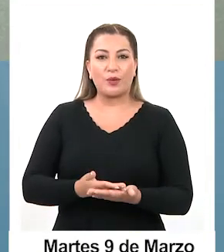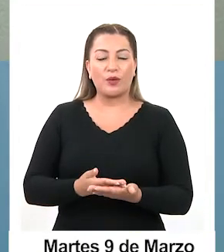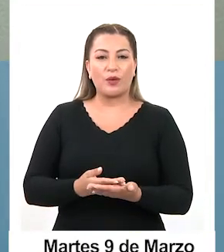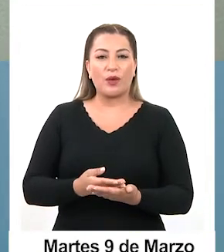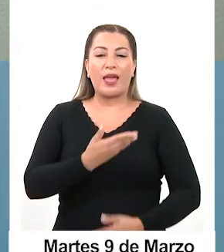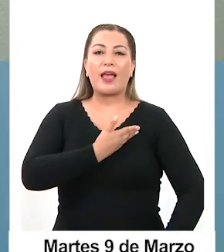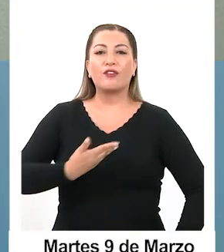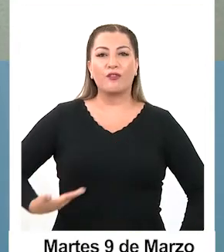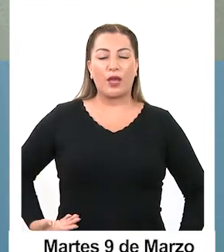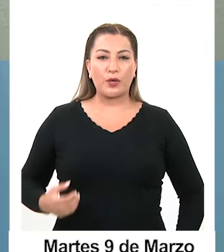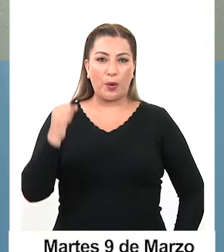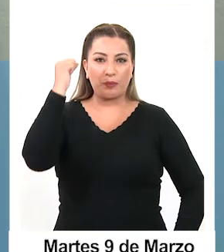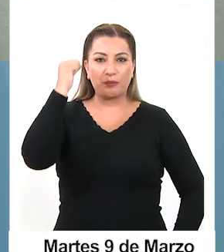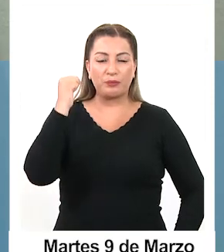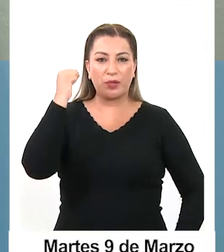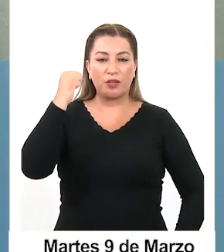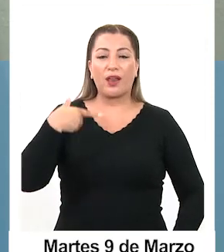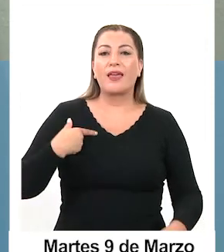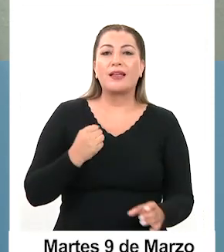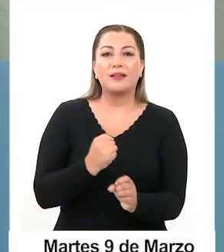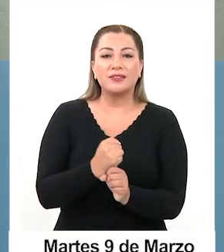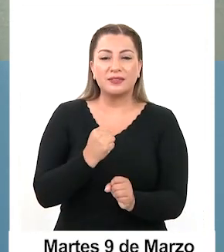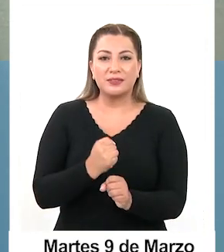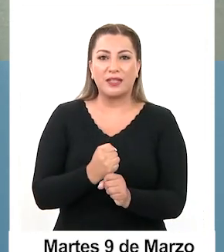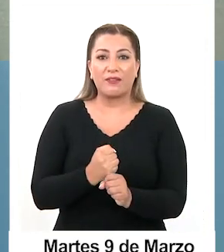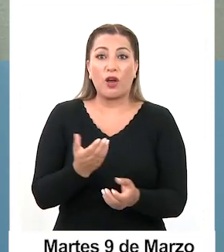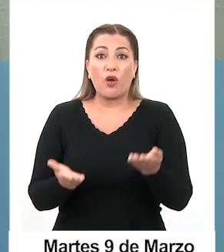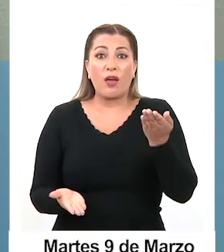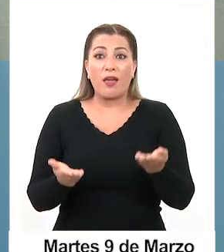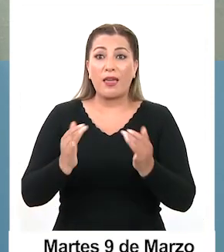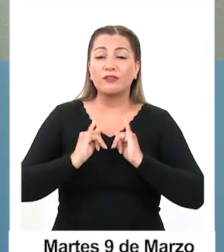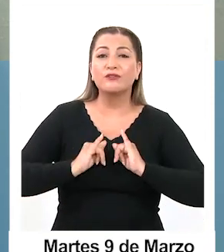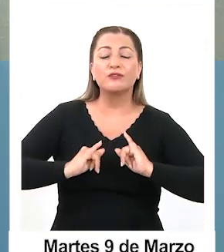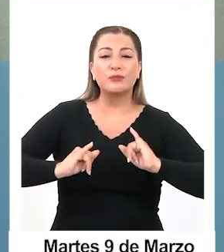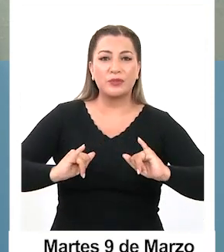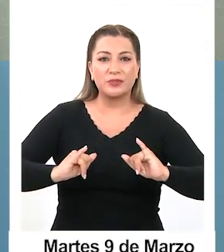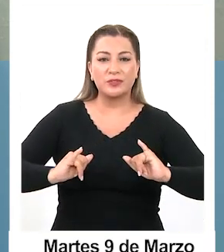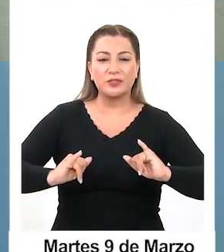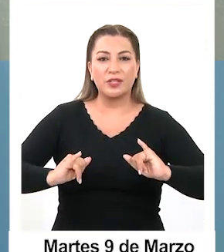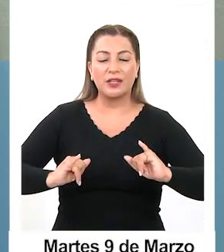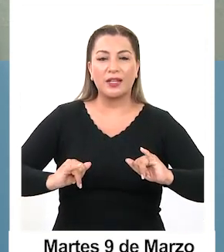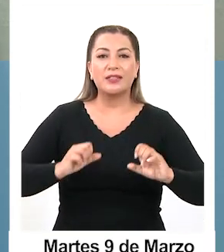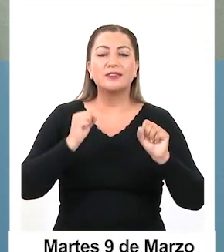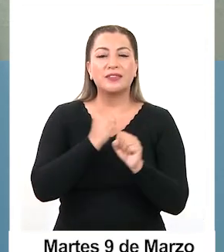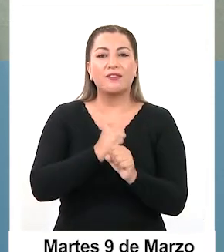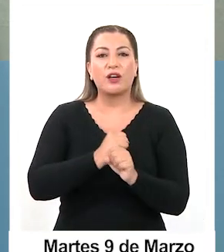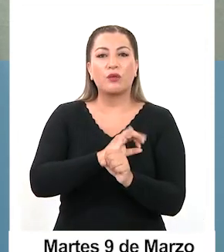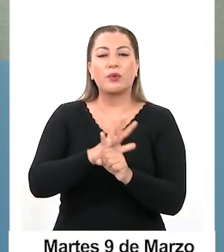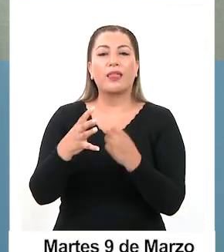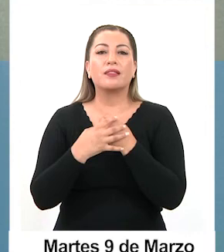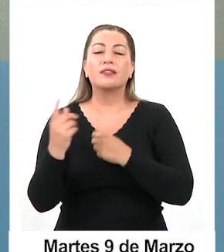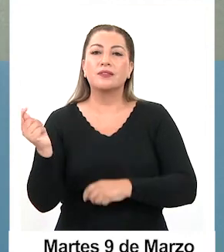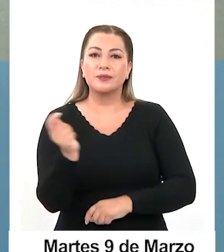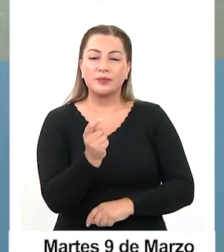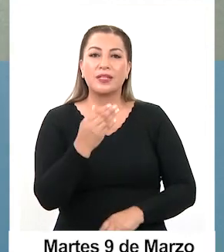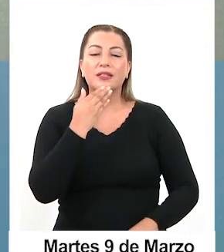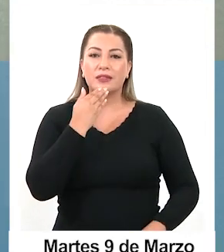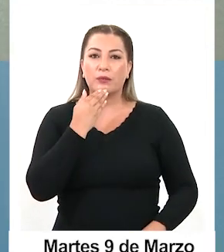el gobierno de Sebastián Piñera y su gestión, su balance también de lo que fue la gestión de la pandemia en Tarapacá y también